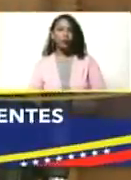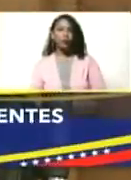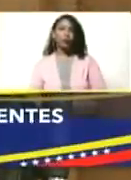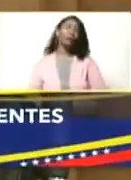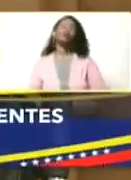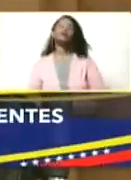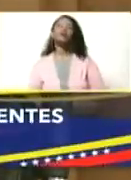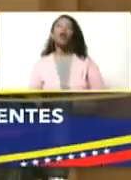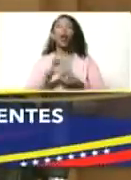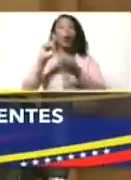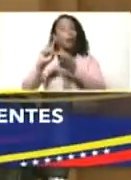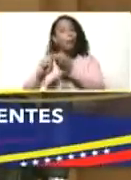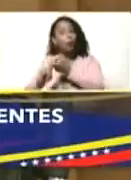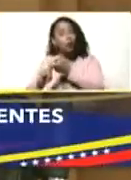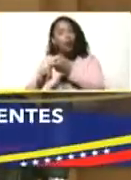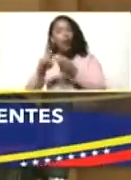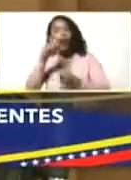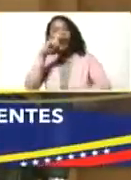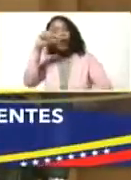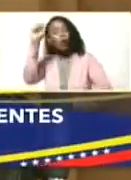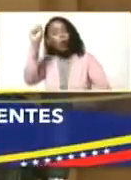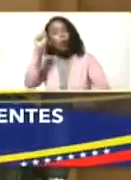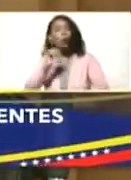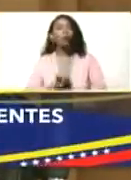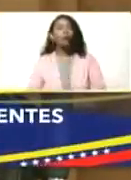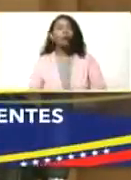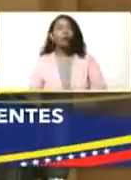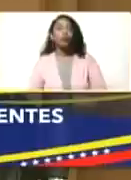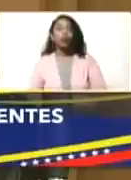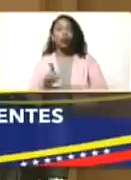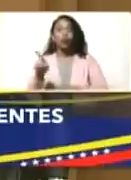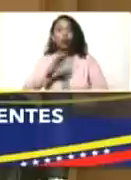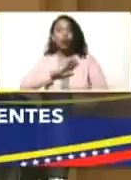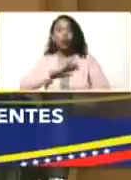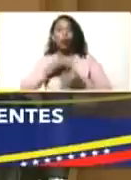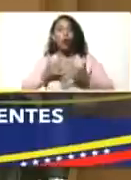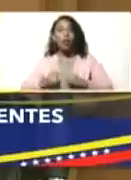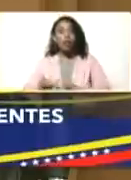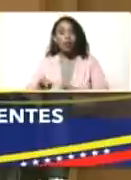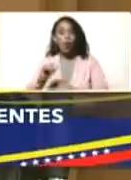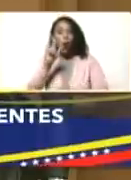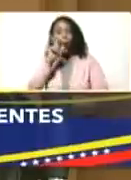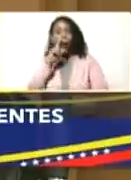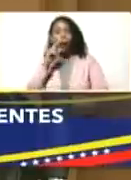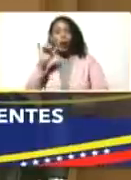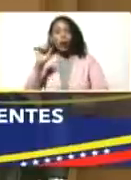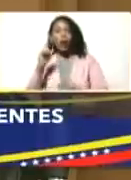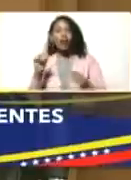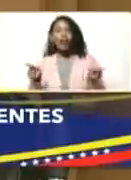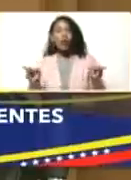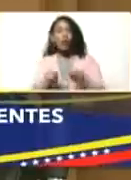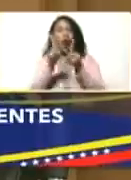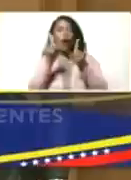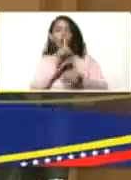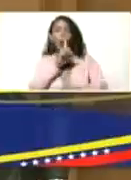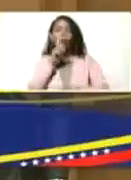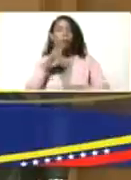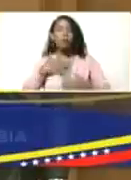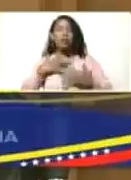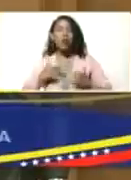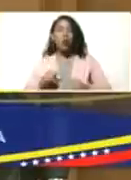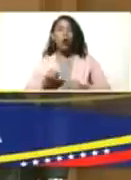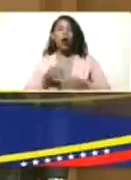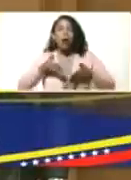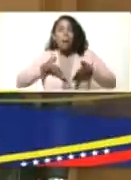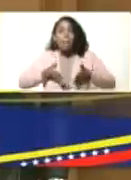Primera combatiente, Cilia Flores de Maduro y sus hijos, Nicolás, que se llama como mi hijo y nacieron en la misma fecha.